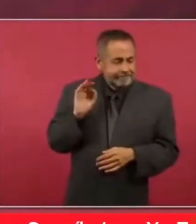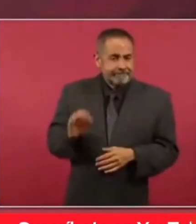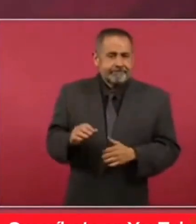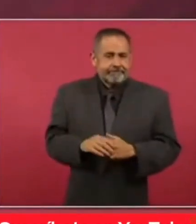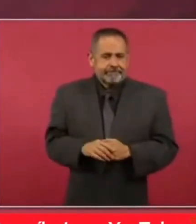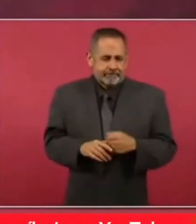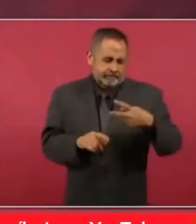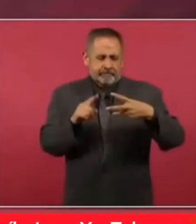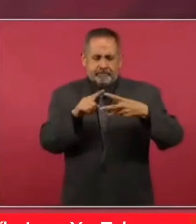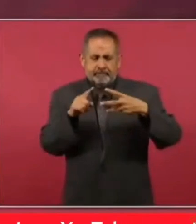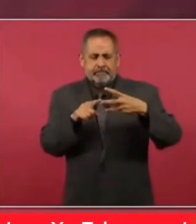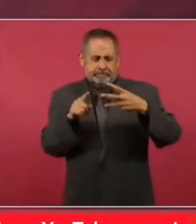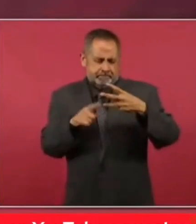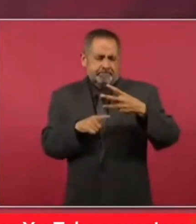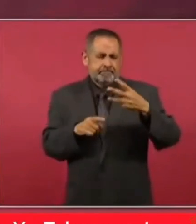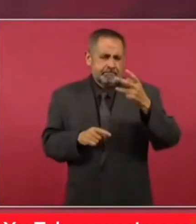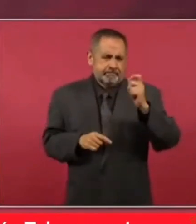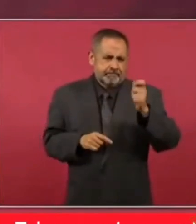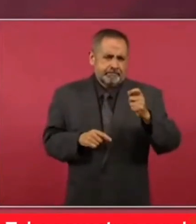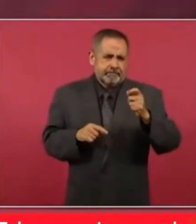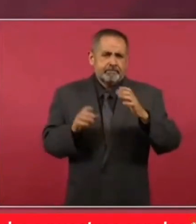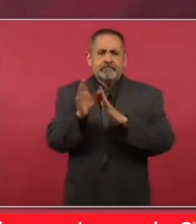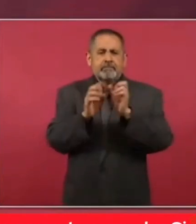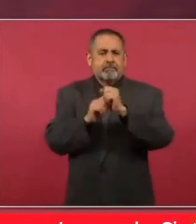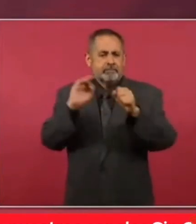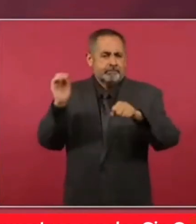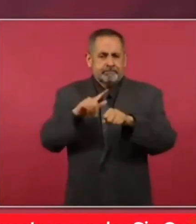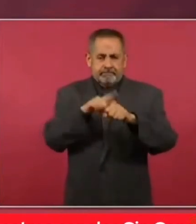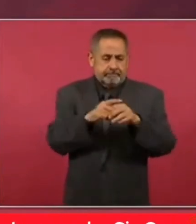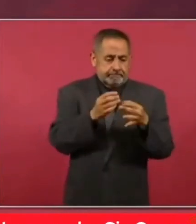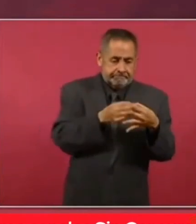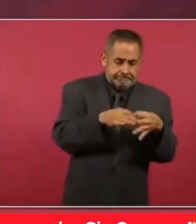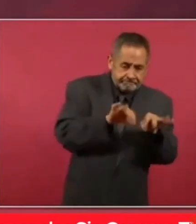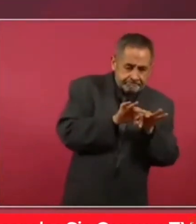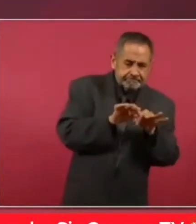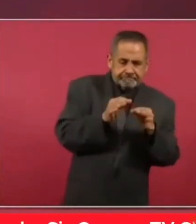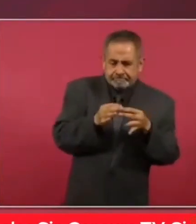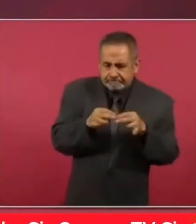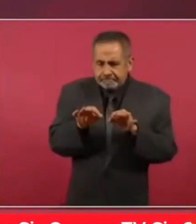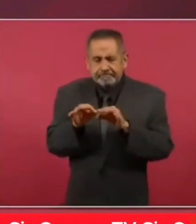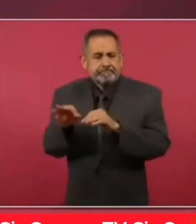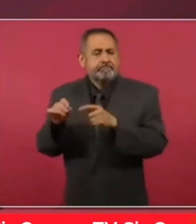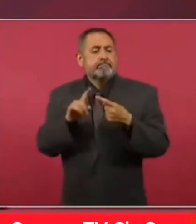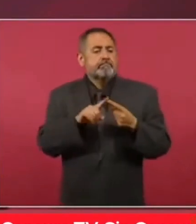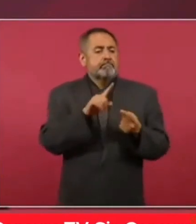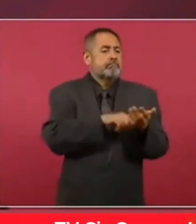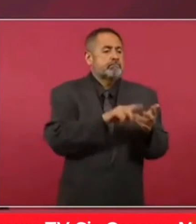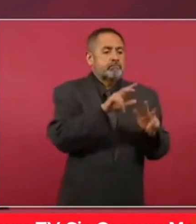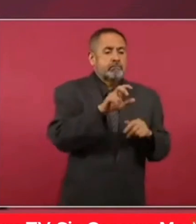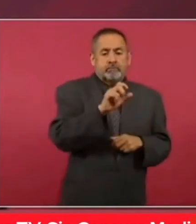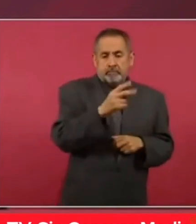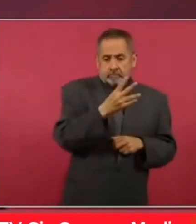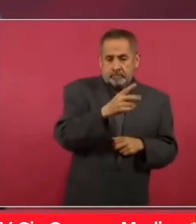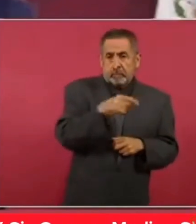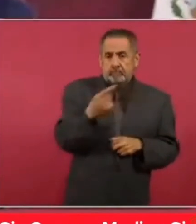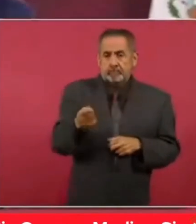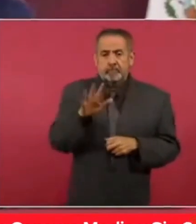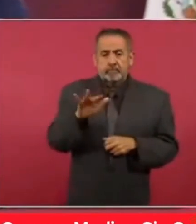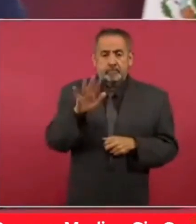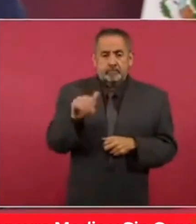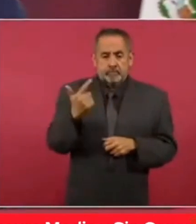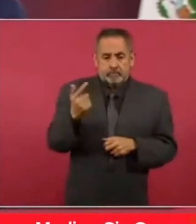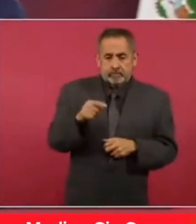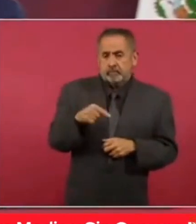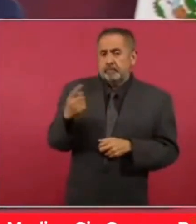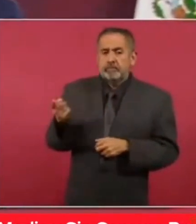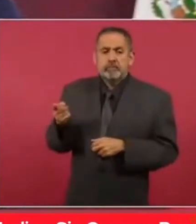las tres constituciones federales han sido muy importantes la de 1824 esa de 1857